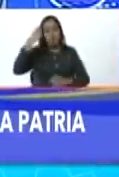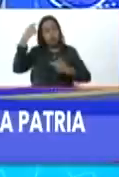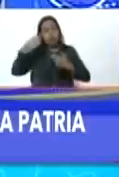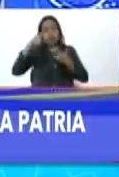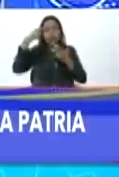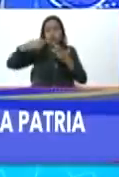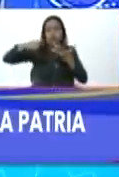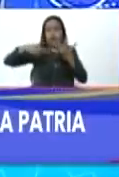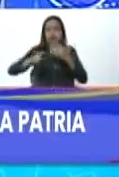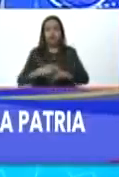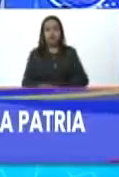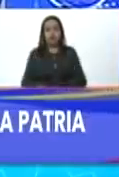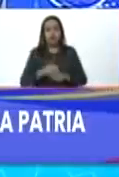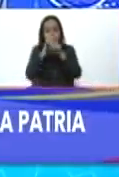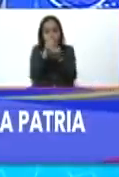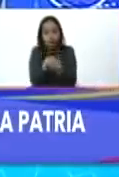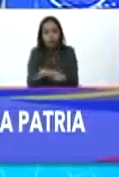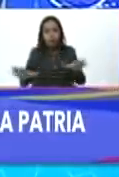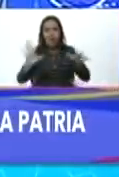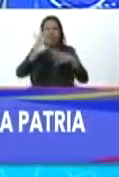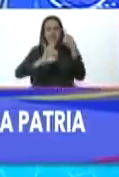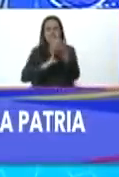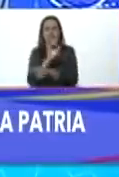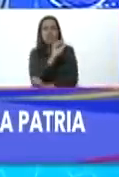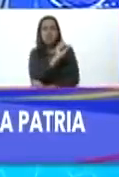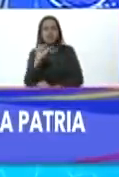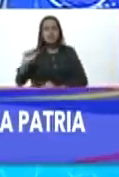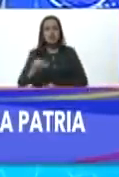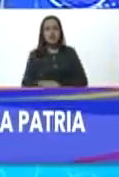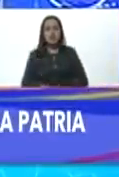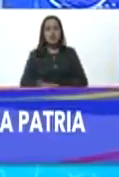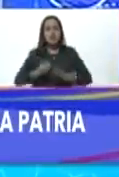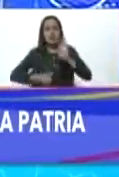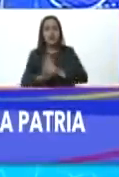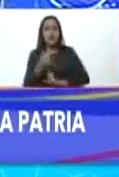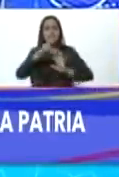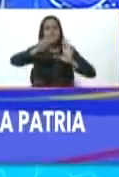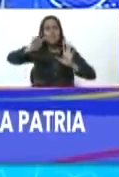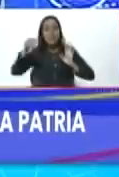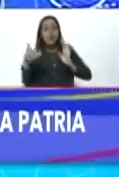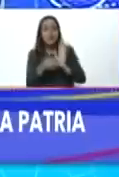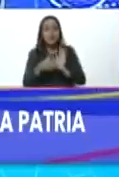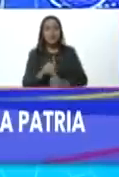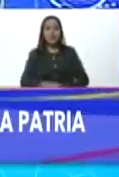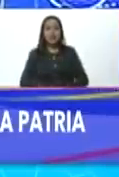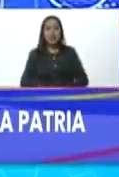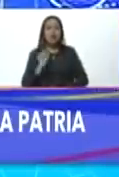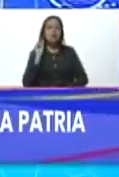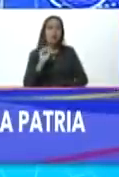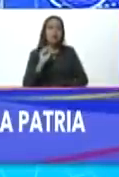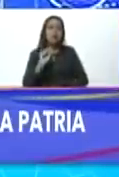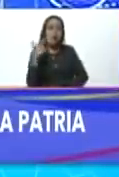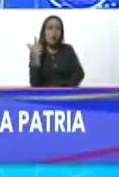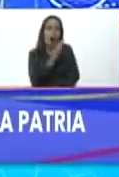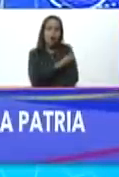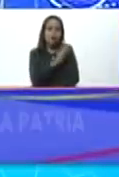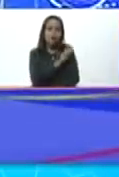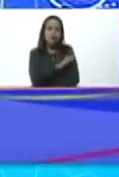Esta jornada se extenderá por 3 semanas en más de 7.000 puntos de